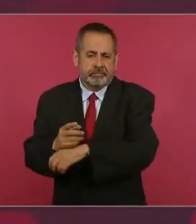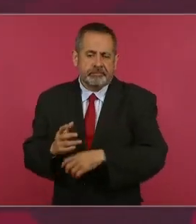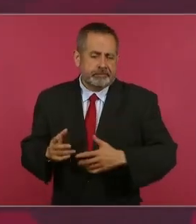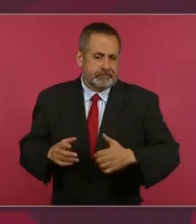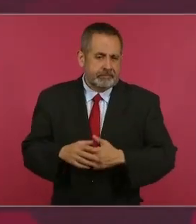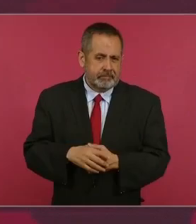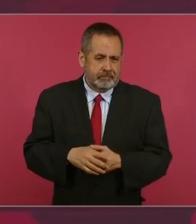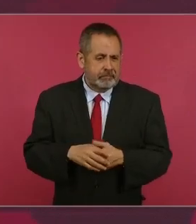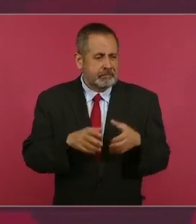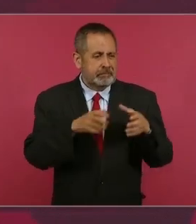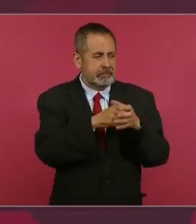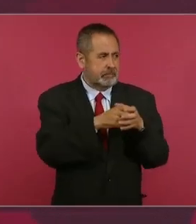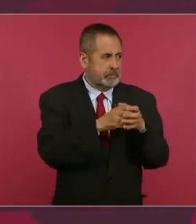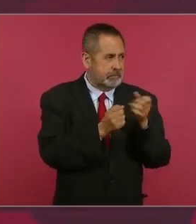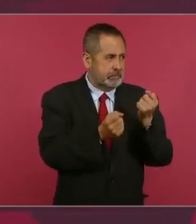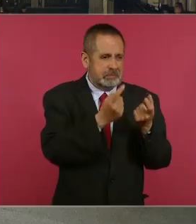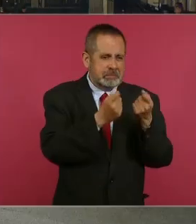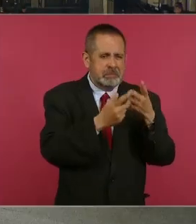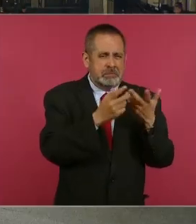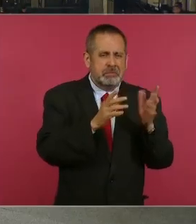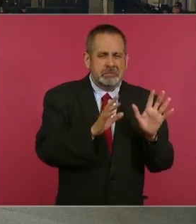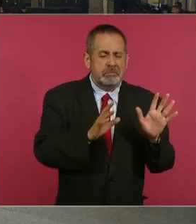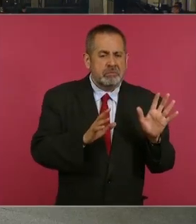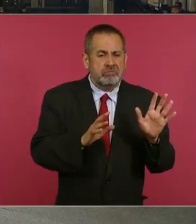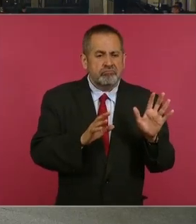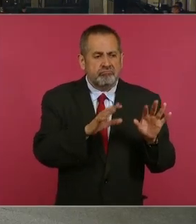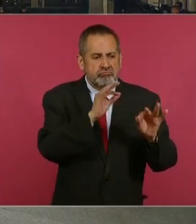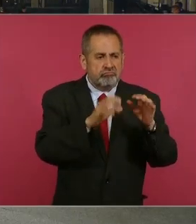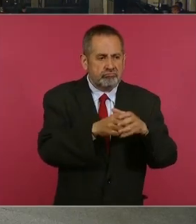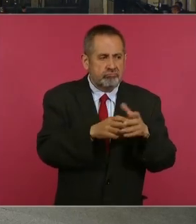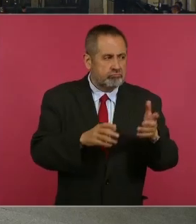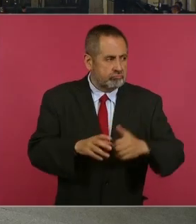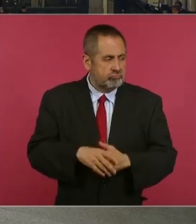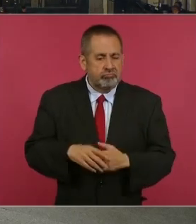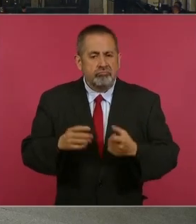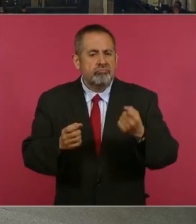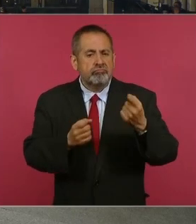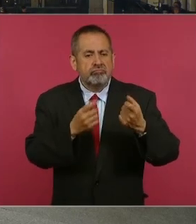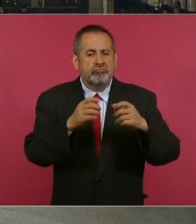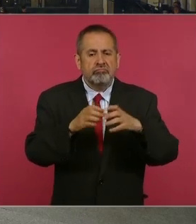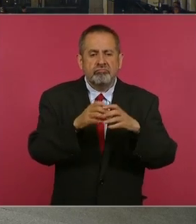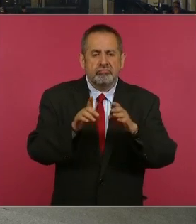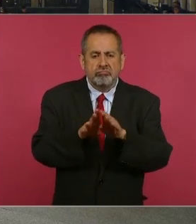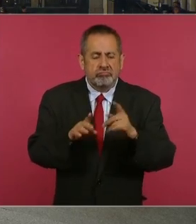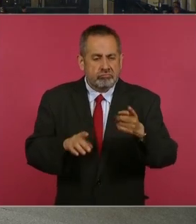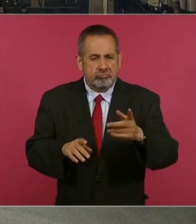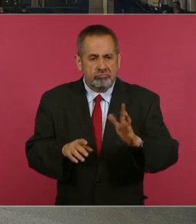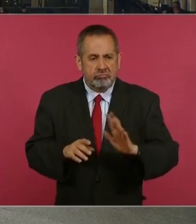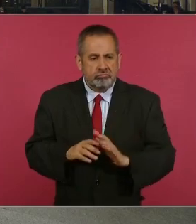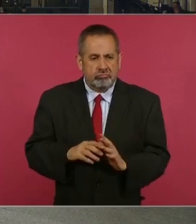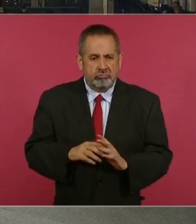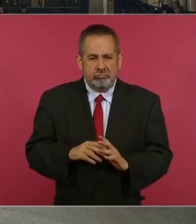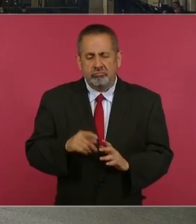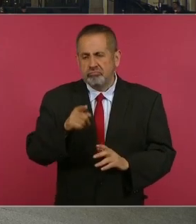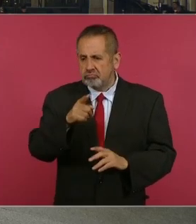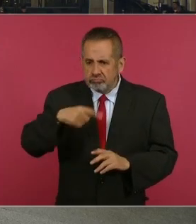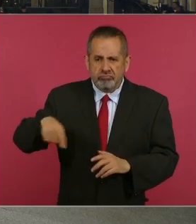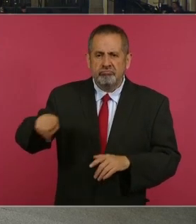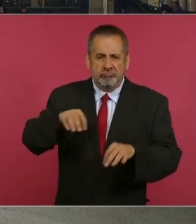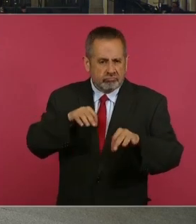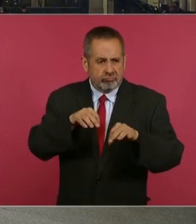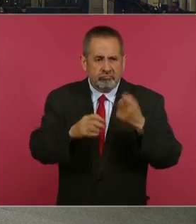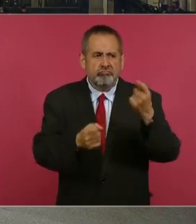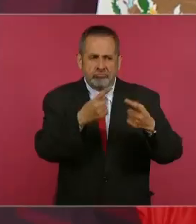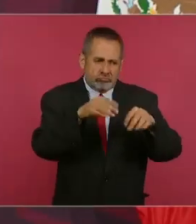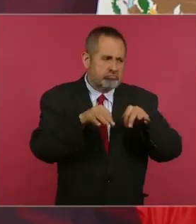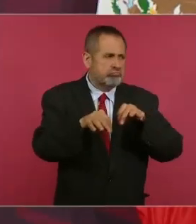y no de todos, porque hay quienes han hecho su patrimonio con trabajo,